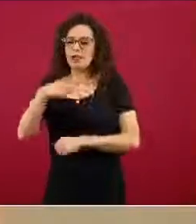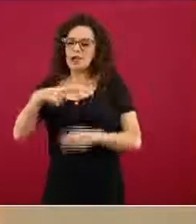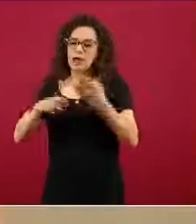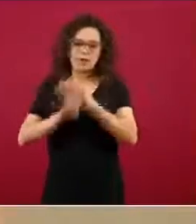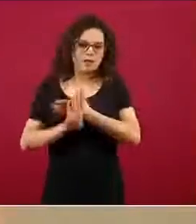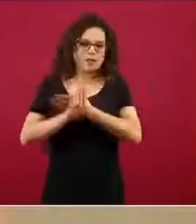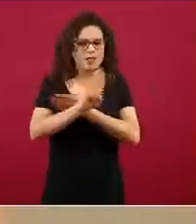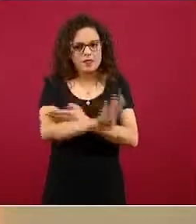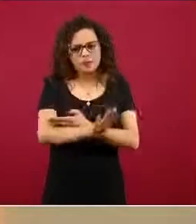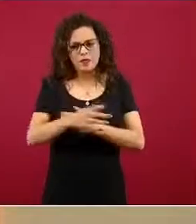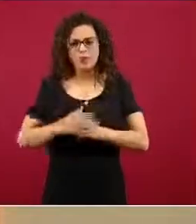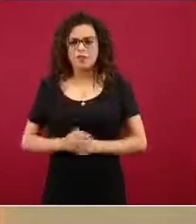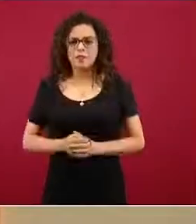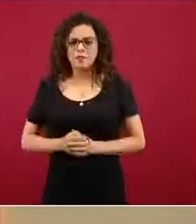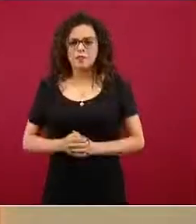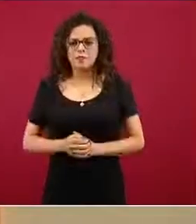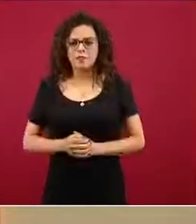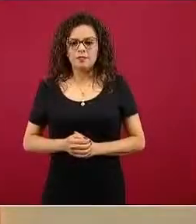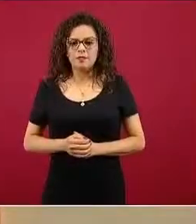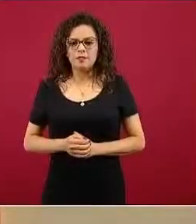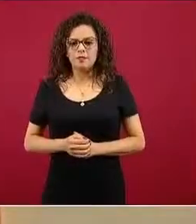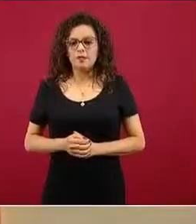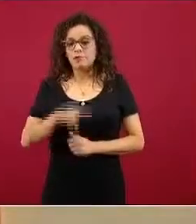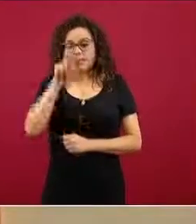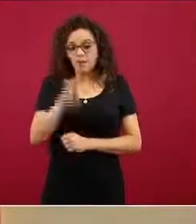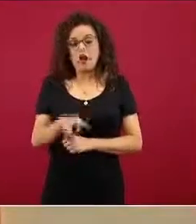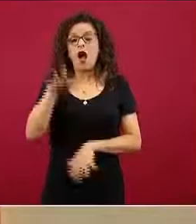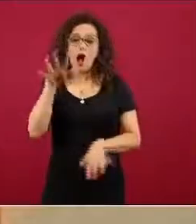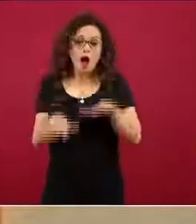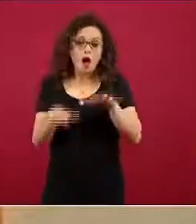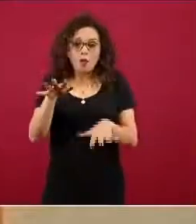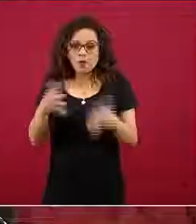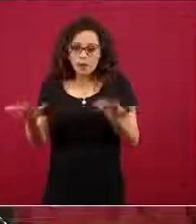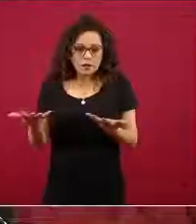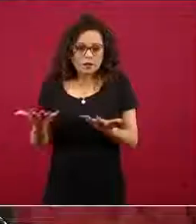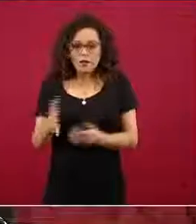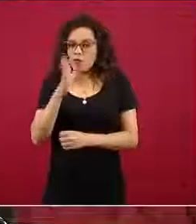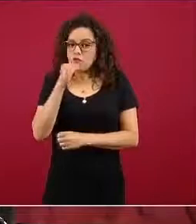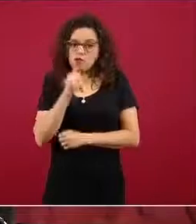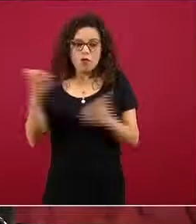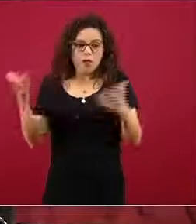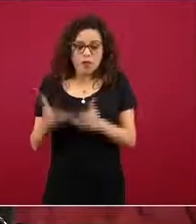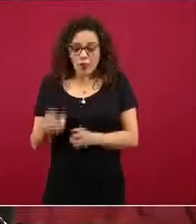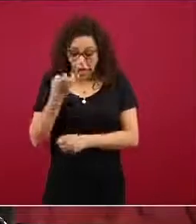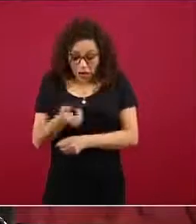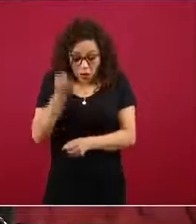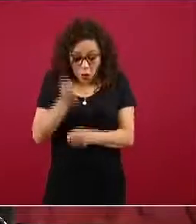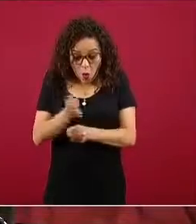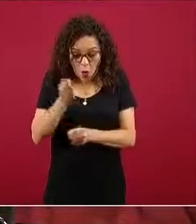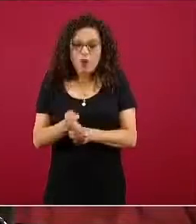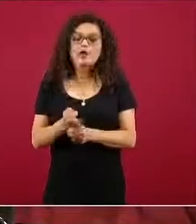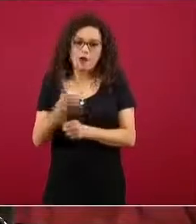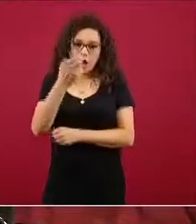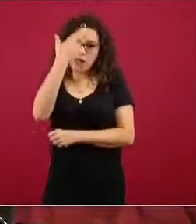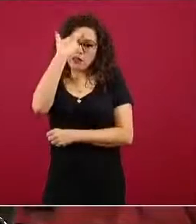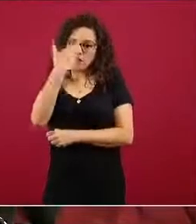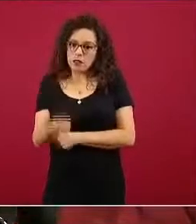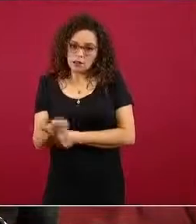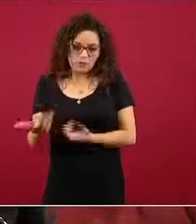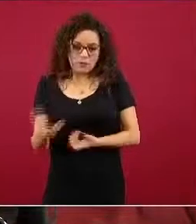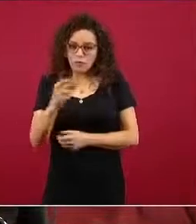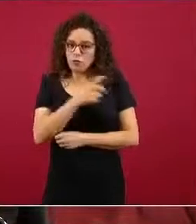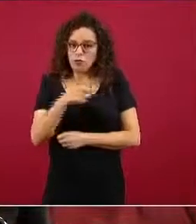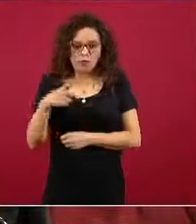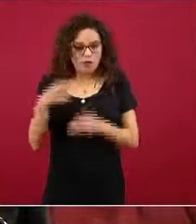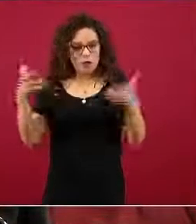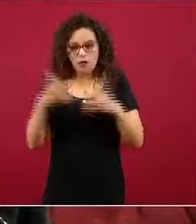disminuirlas. Hay momentos donde no se pueden hacer, y es el momento en donde no se puede hacer en ciertas entidades federativas, y